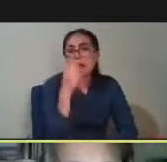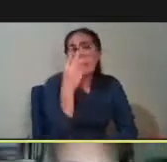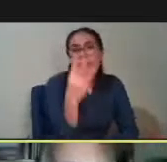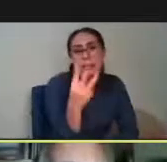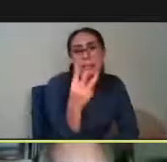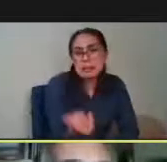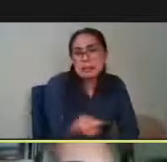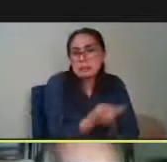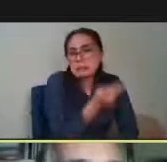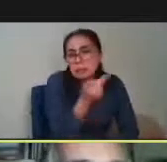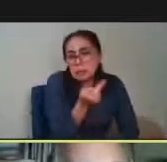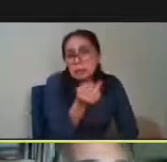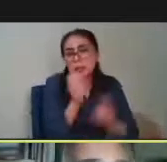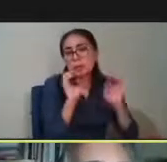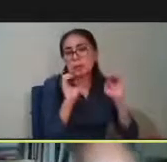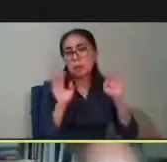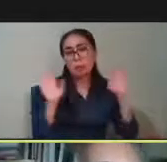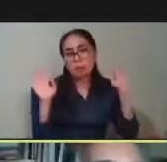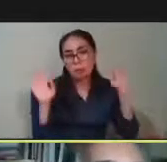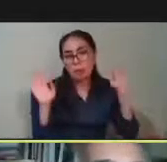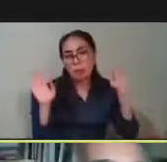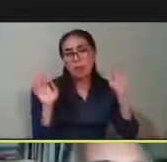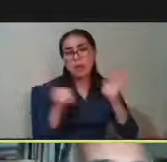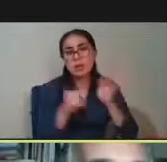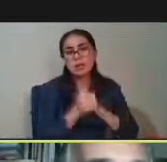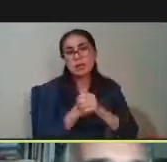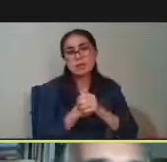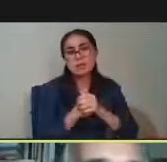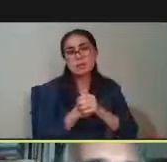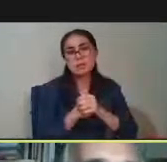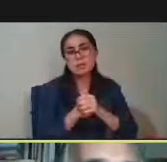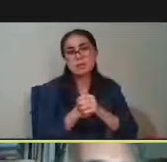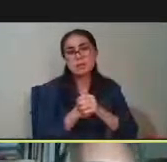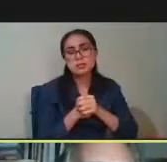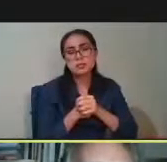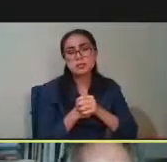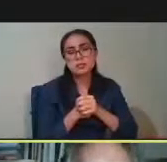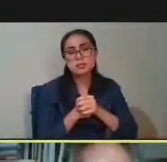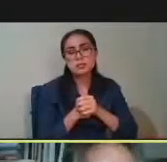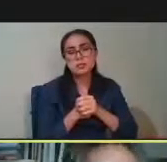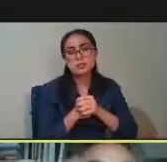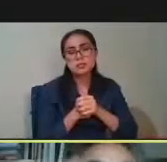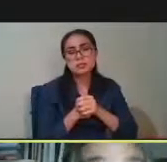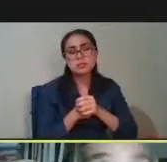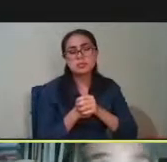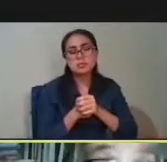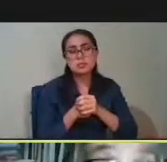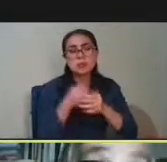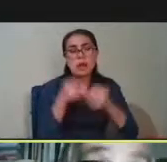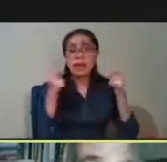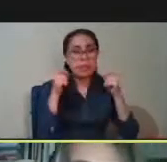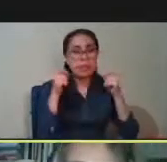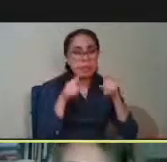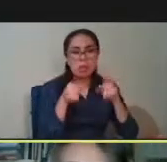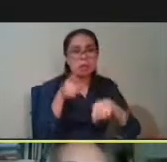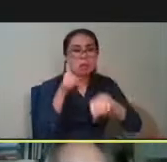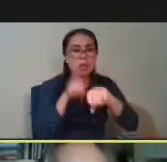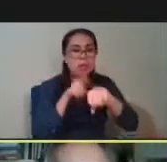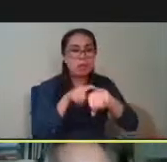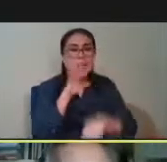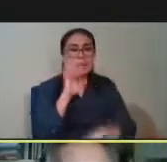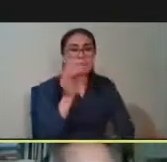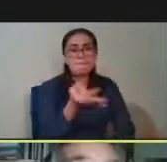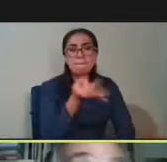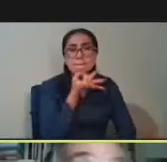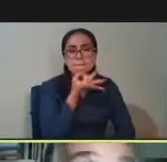¿no? Y tal vez Didangui podamos incluir también alguna pregunta digamos, dentro de esos pocos minutos de